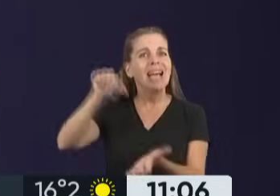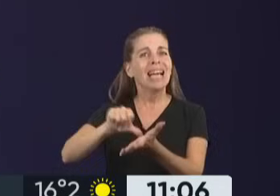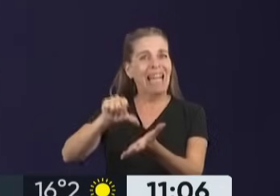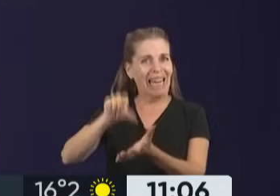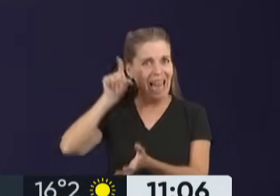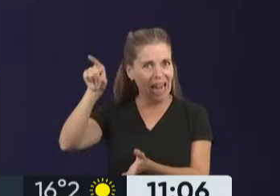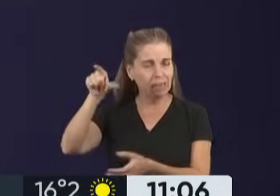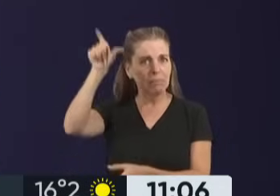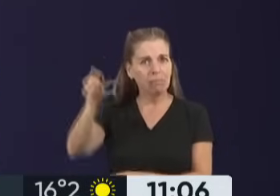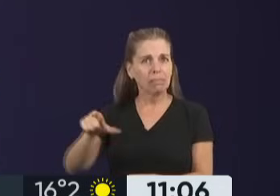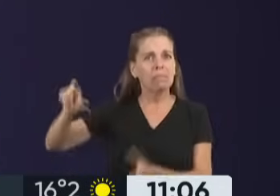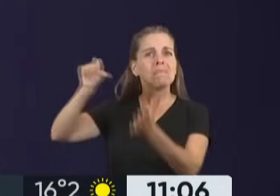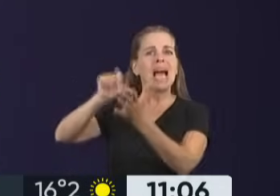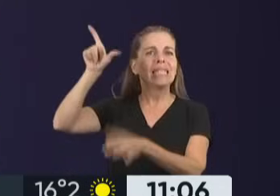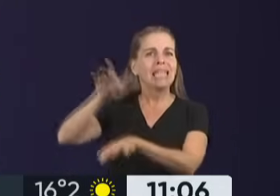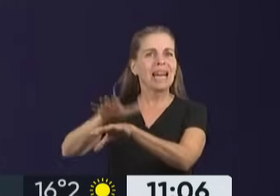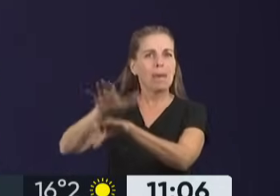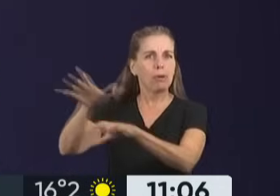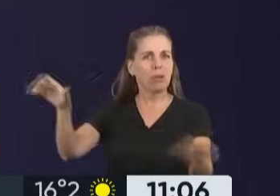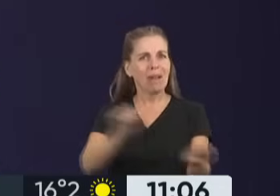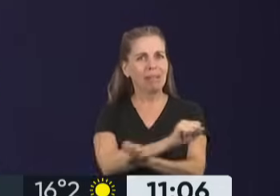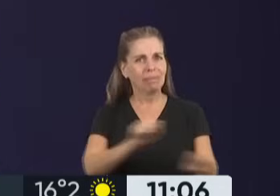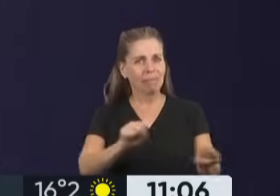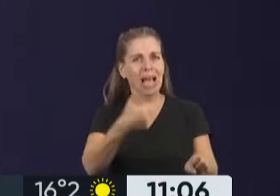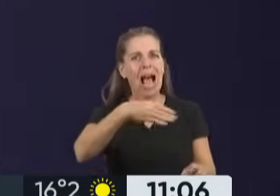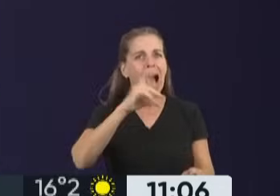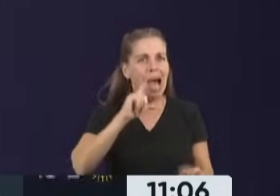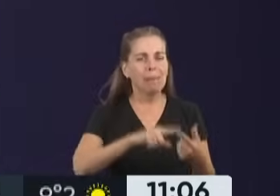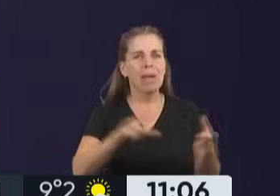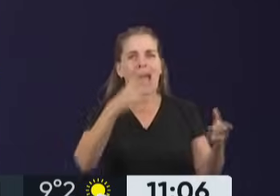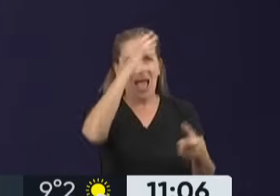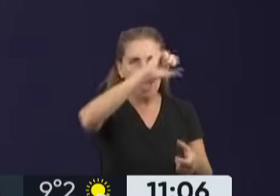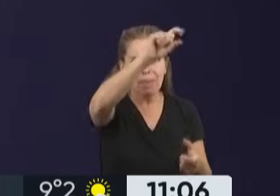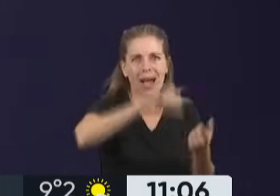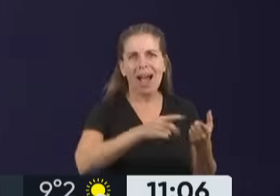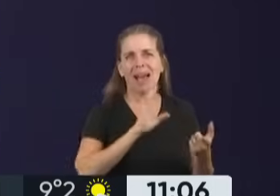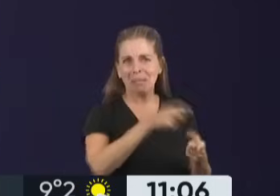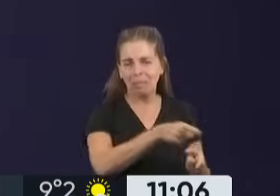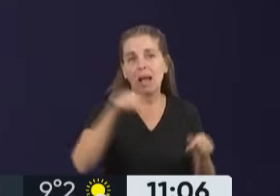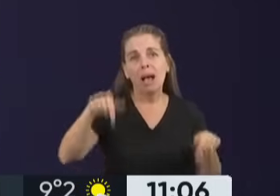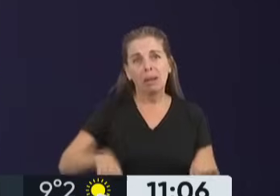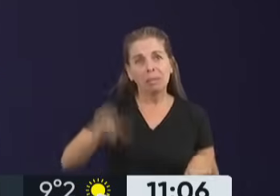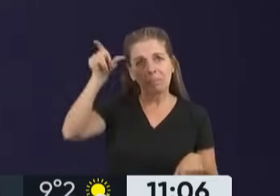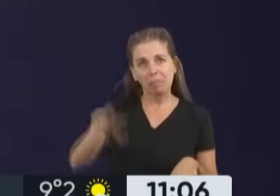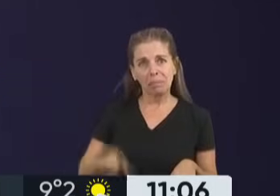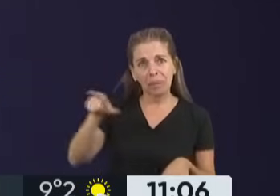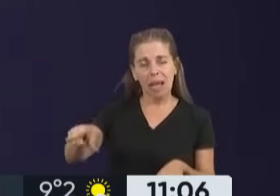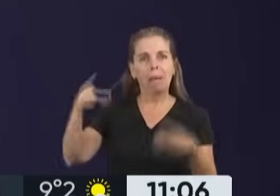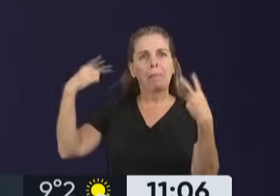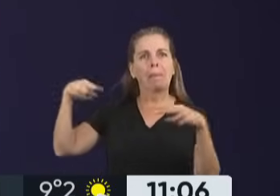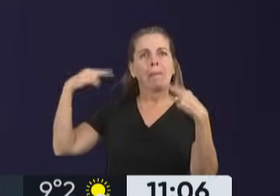de personas. El responsable se encuentra en una gira internacional, por lo que la policía argentina solicitó a